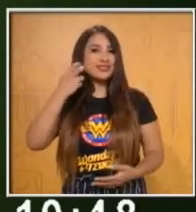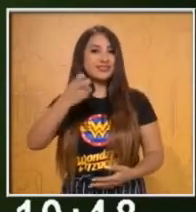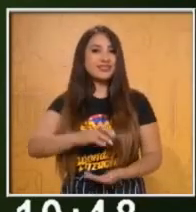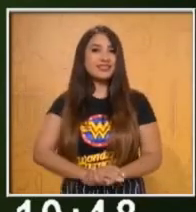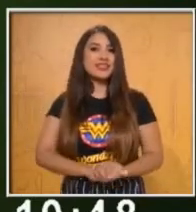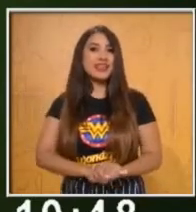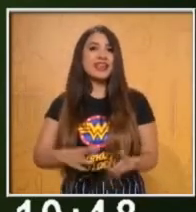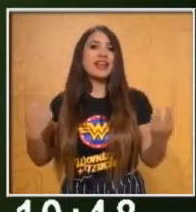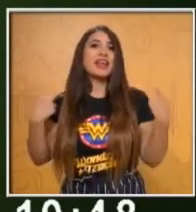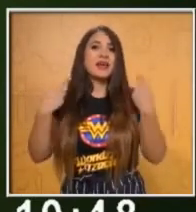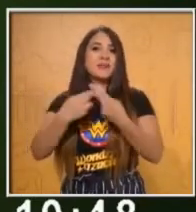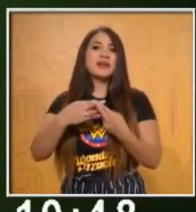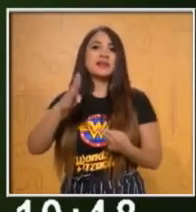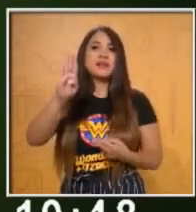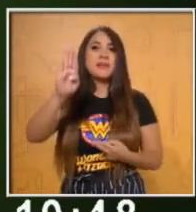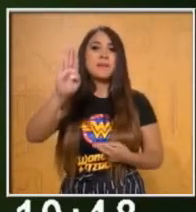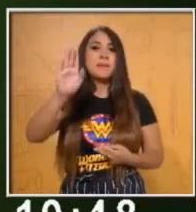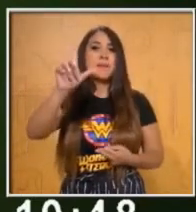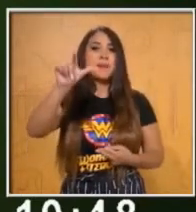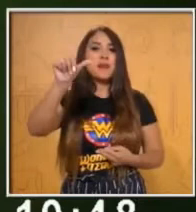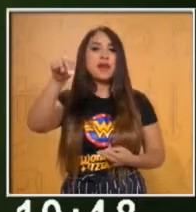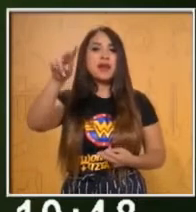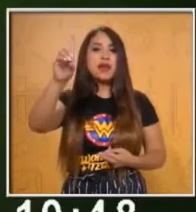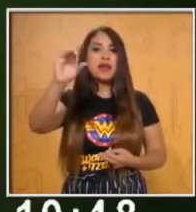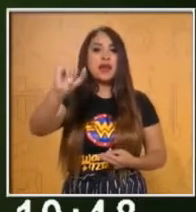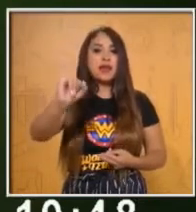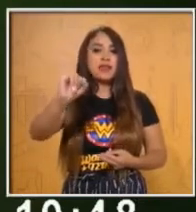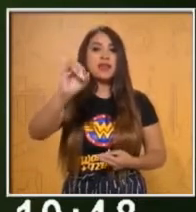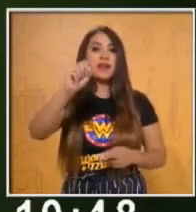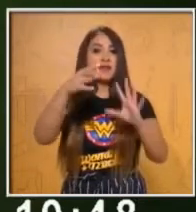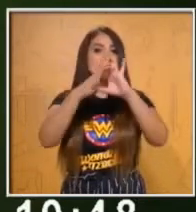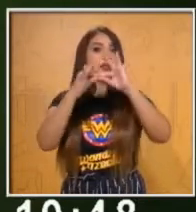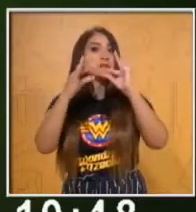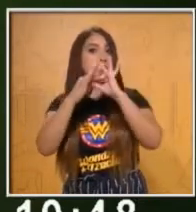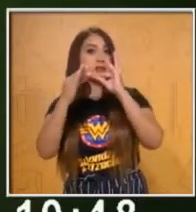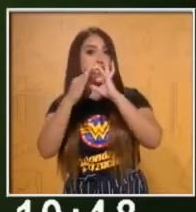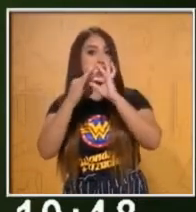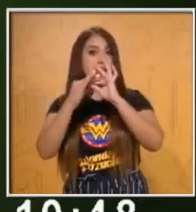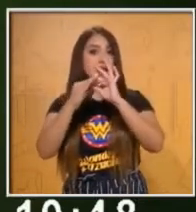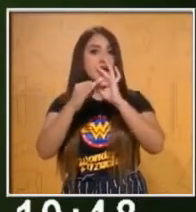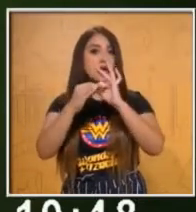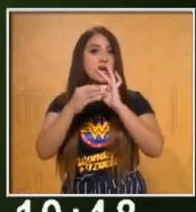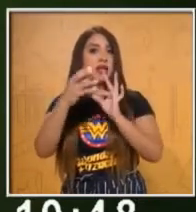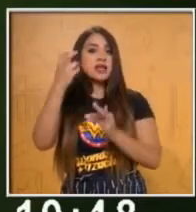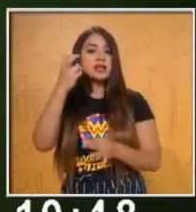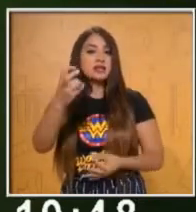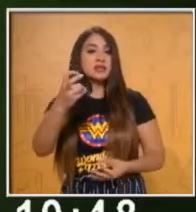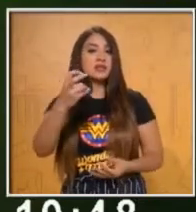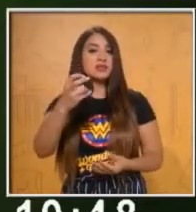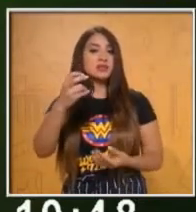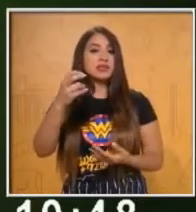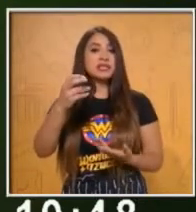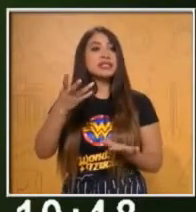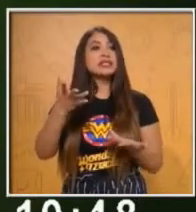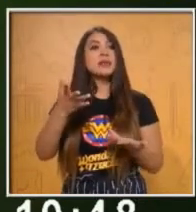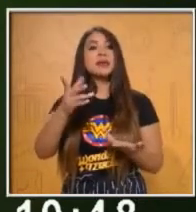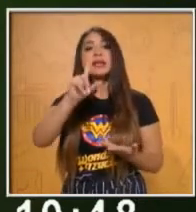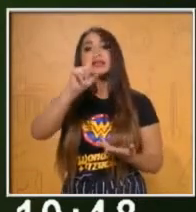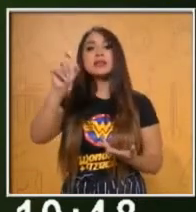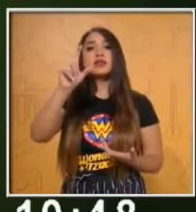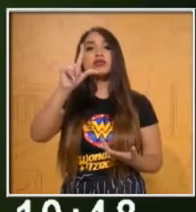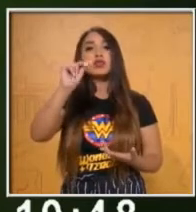esto la maestra Blandi nos va a explicar lo que es la página 175. Claro que sí, maestra Yuli.